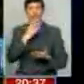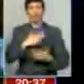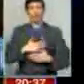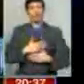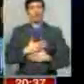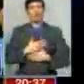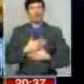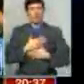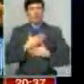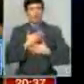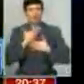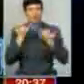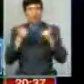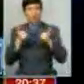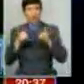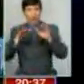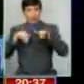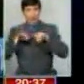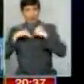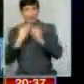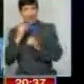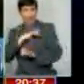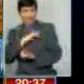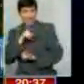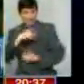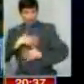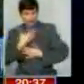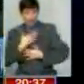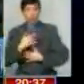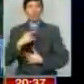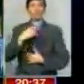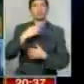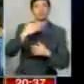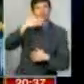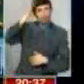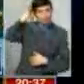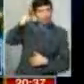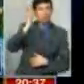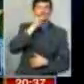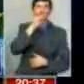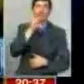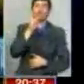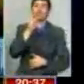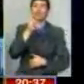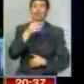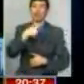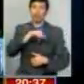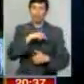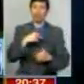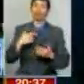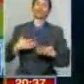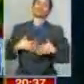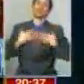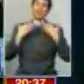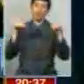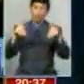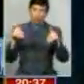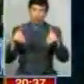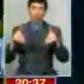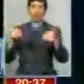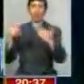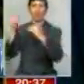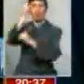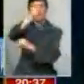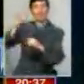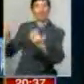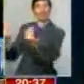Não, sim. El entusiasmo de la gente nos impulsó para que el equipo tenga la autoridad como para poder salir